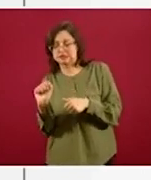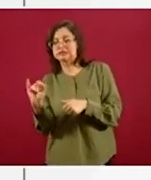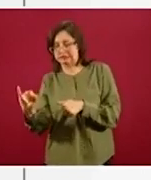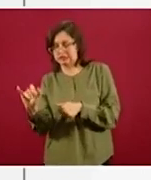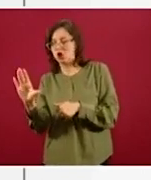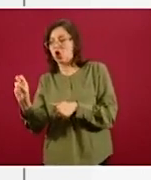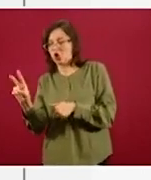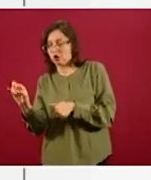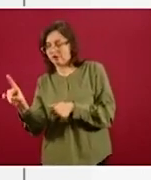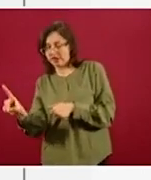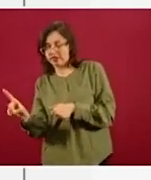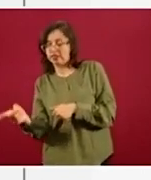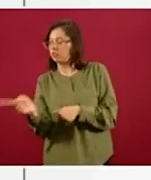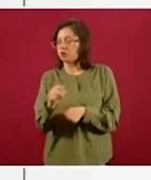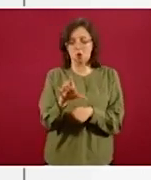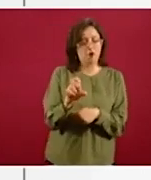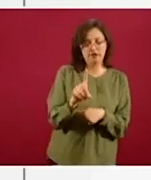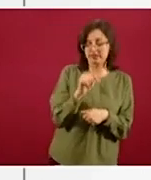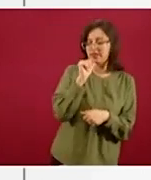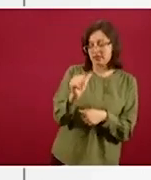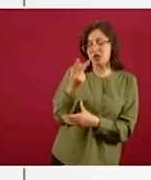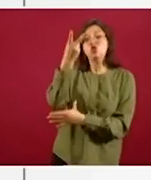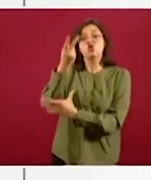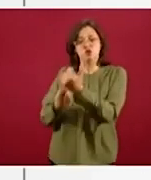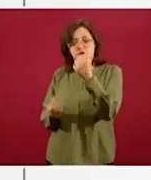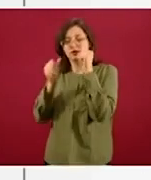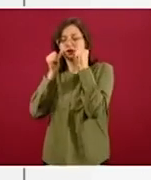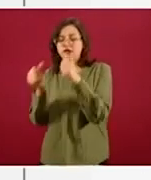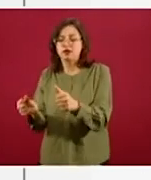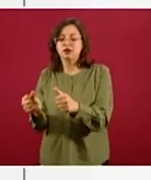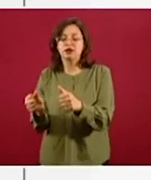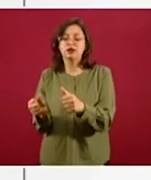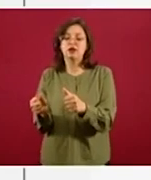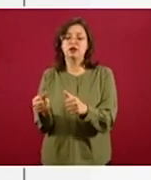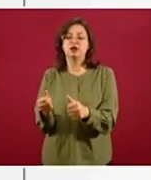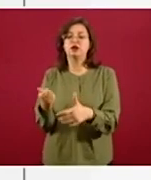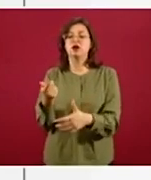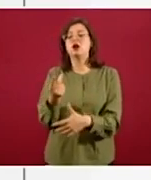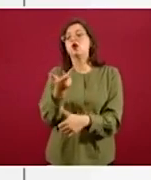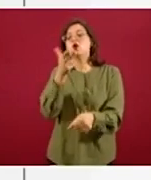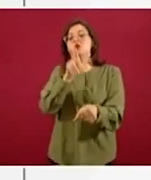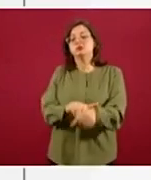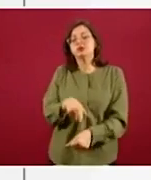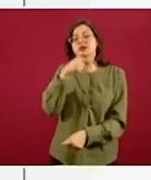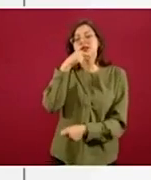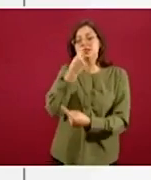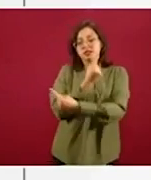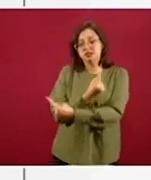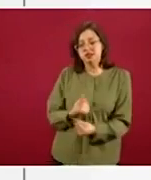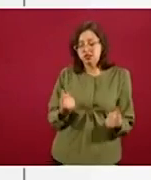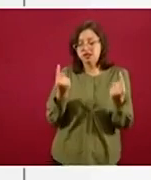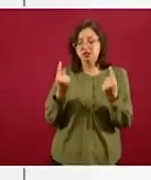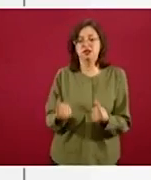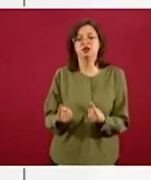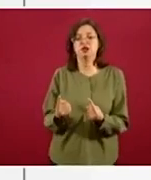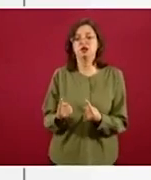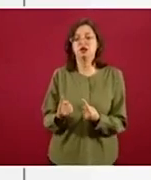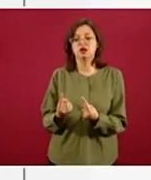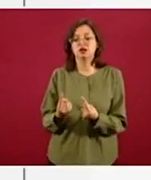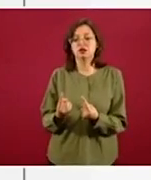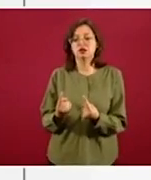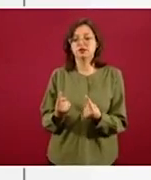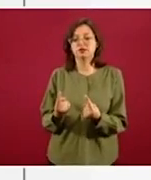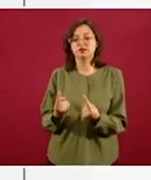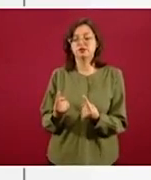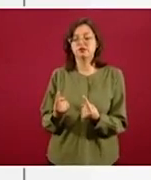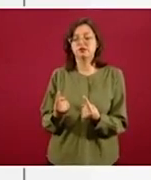como a pacientes no COVID, y el Hospital Infantil de México, inicialmente